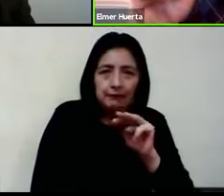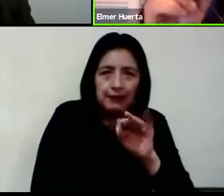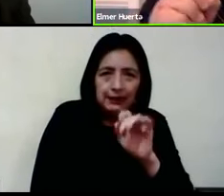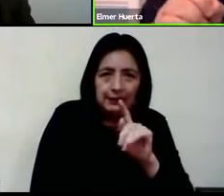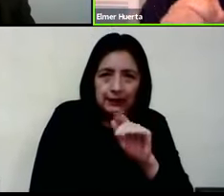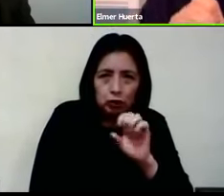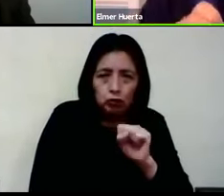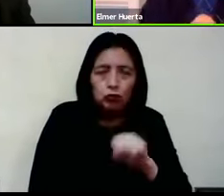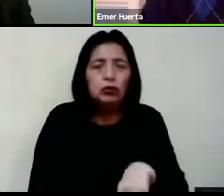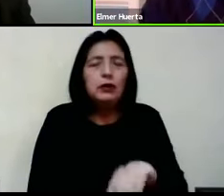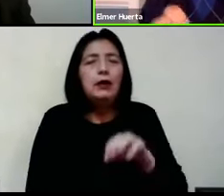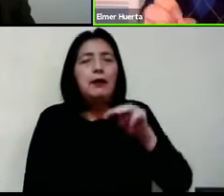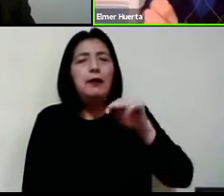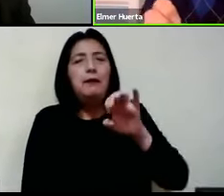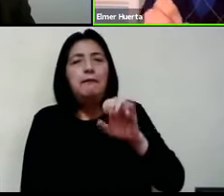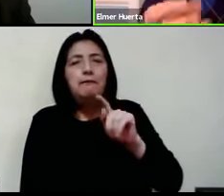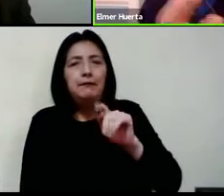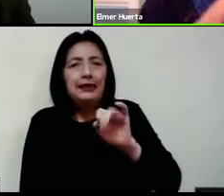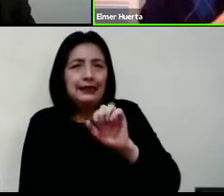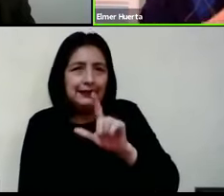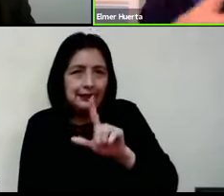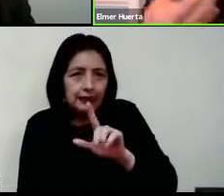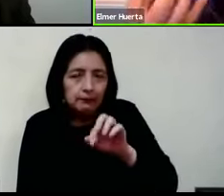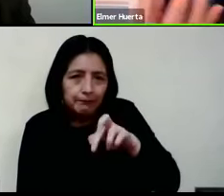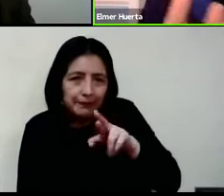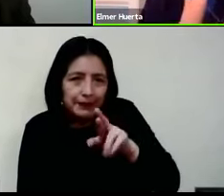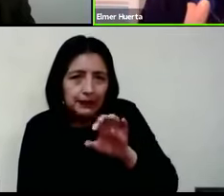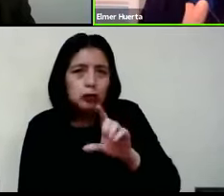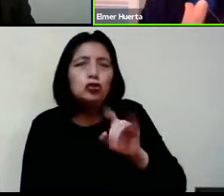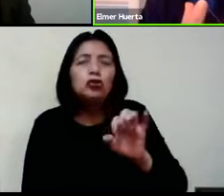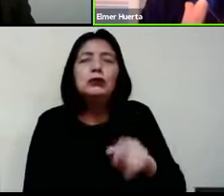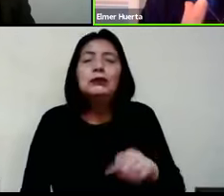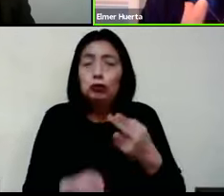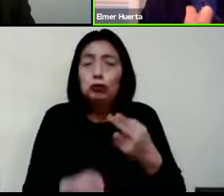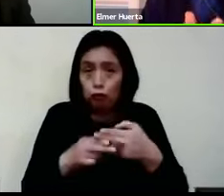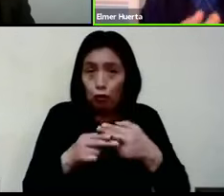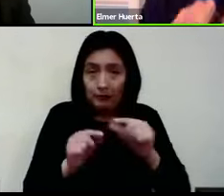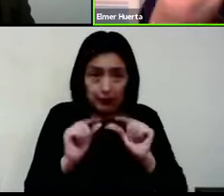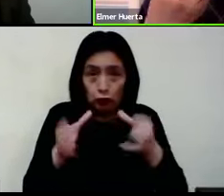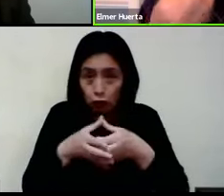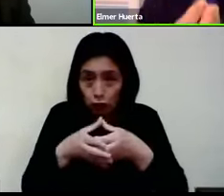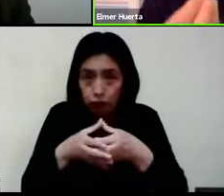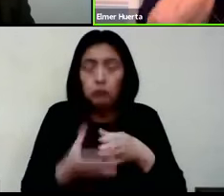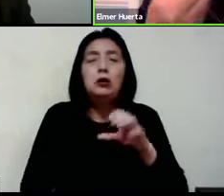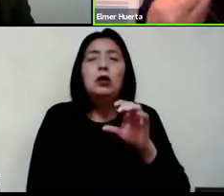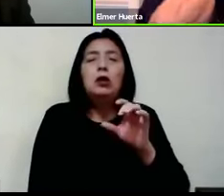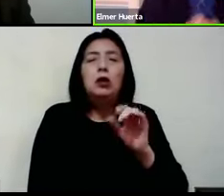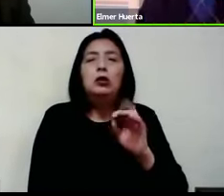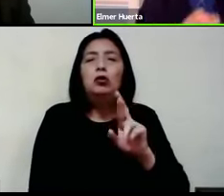la metilprednisolona. Todas esas se llaman cortisonas.